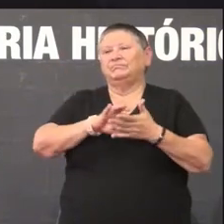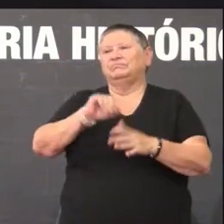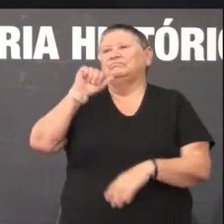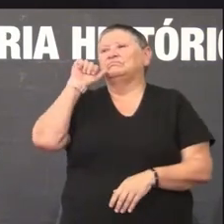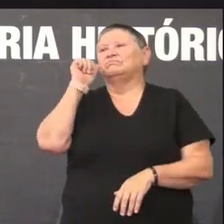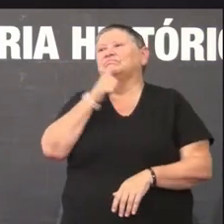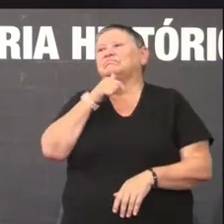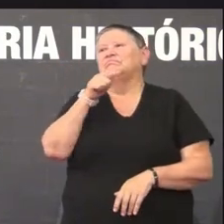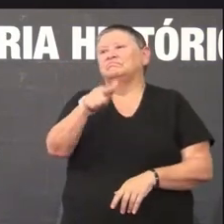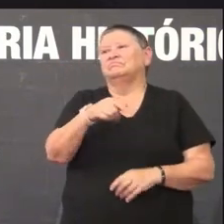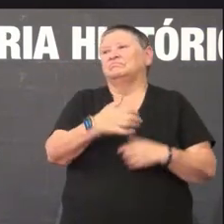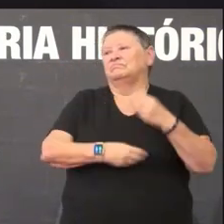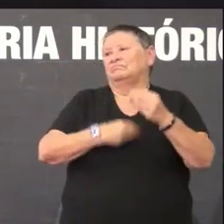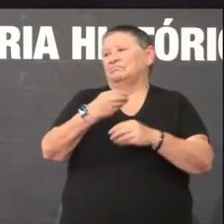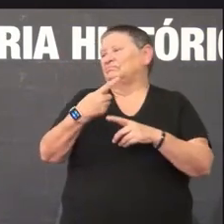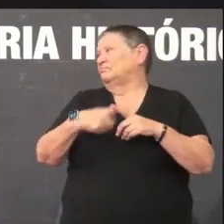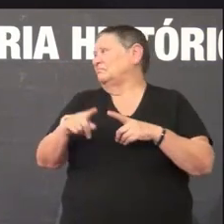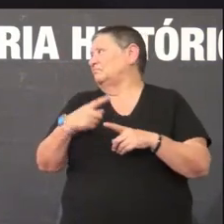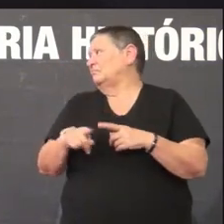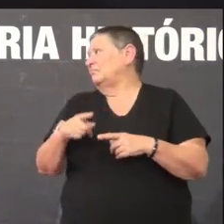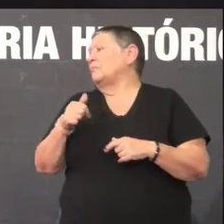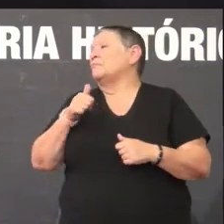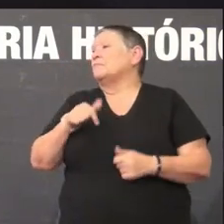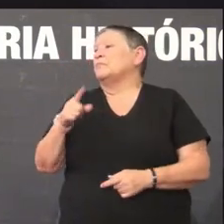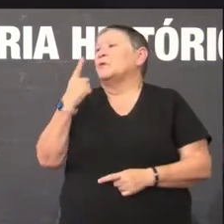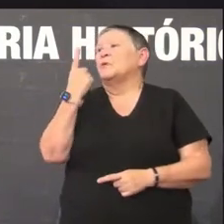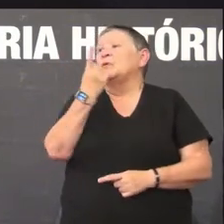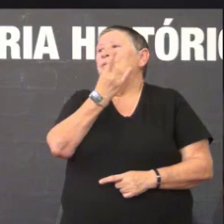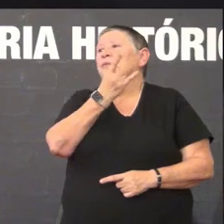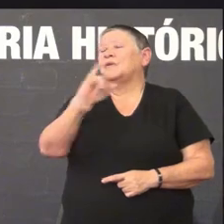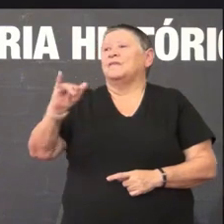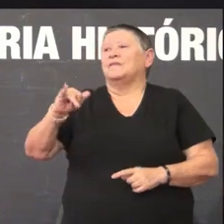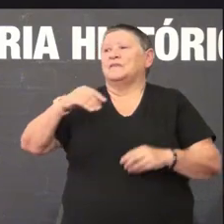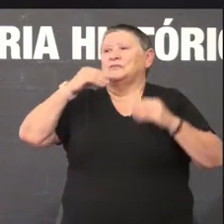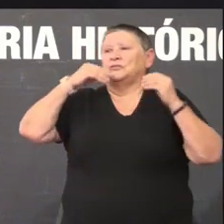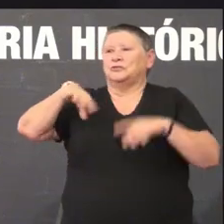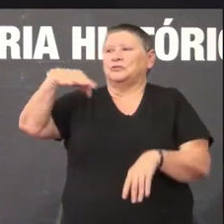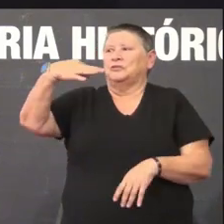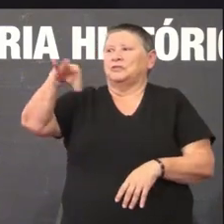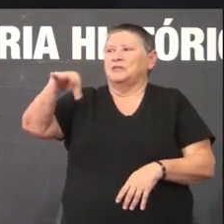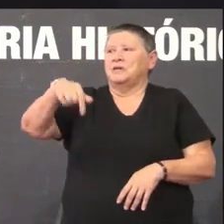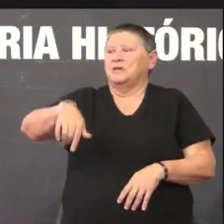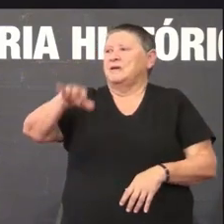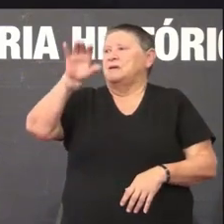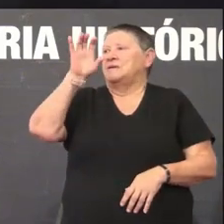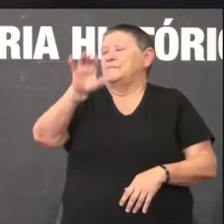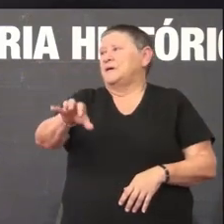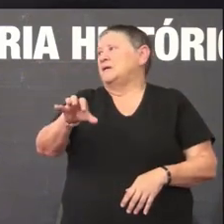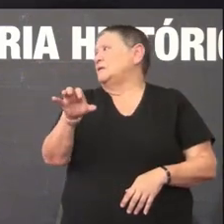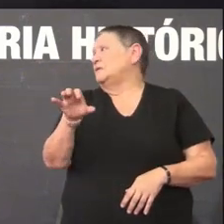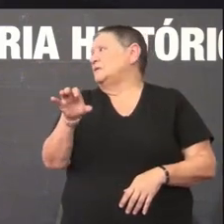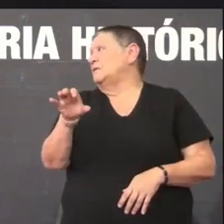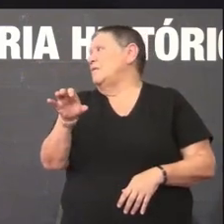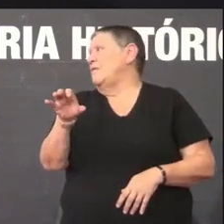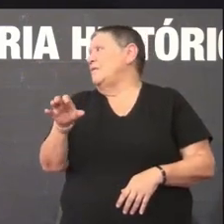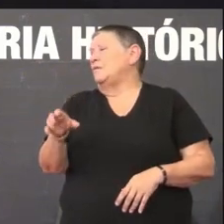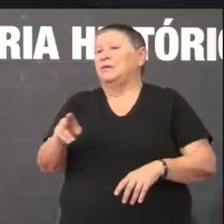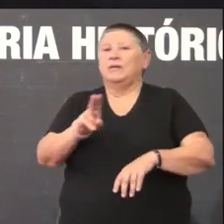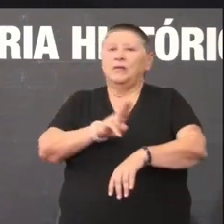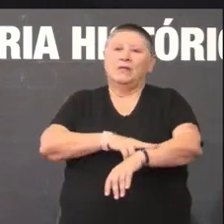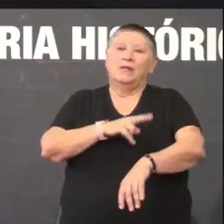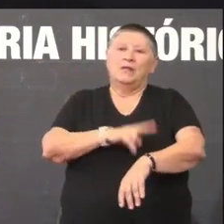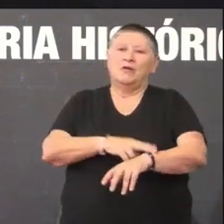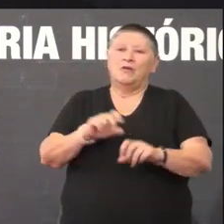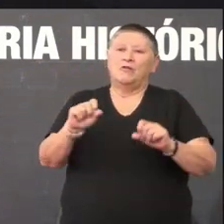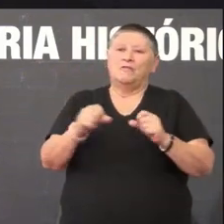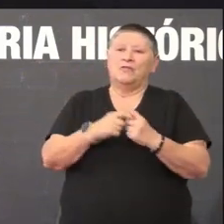presidente y el presidente ordena por primera vez y única en la historia de este país la expulsión de toda la delegación oficial de la